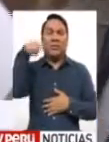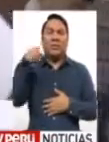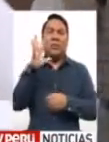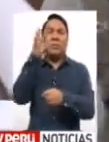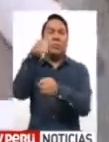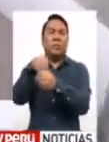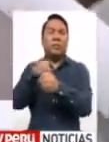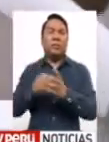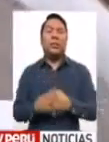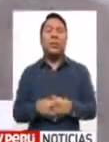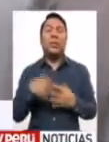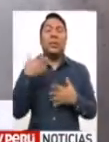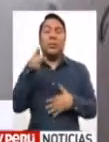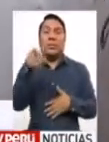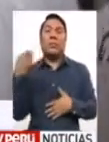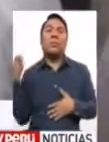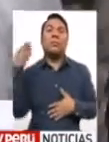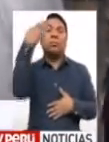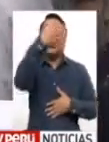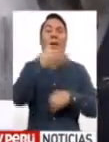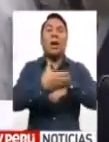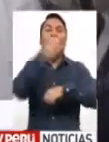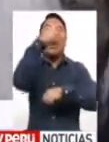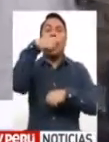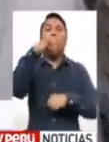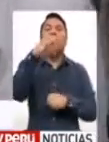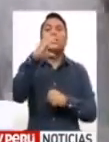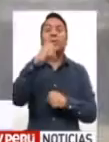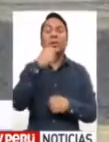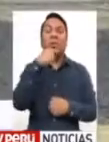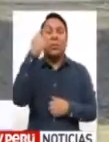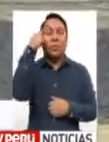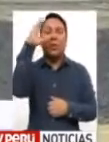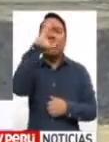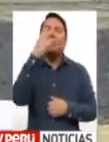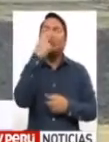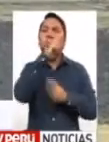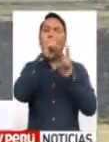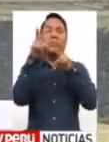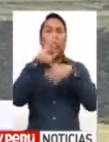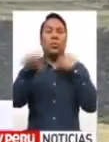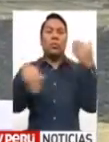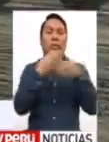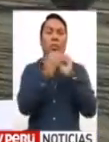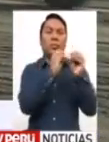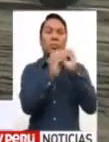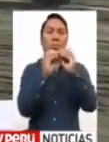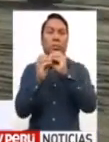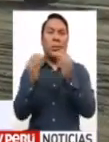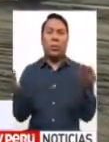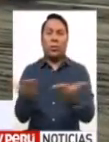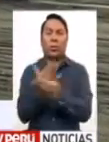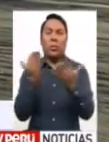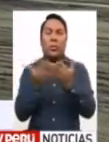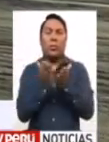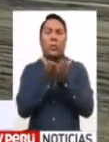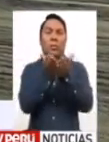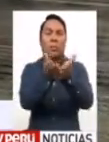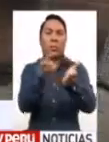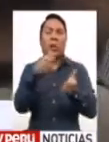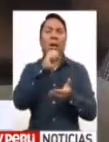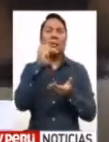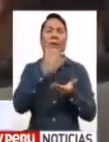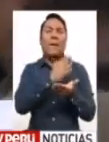durante una visita de trabajo a pisco donde inspeccionó el avance de las obras de la red vial número 6 el inicio de la modernización del puerto general san martín